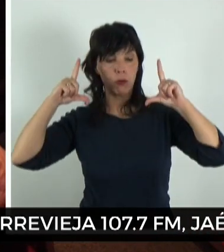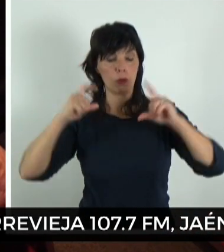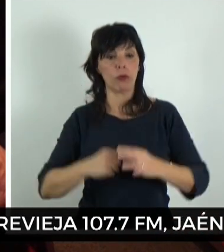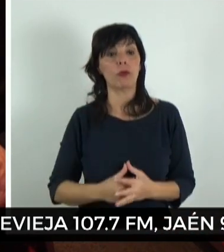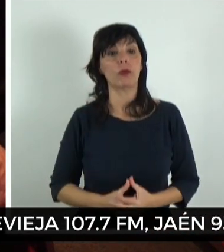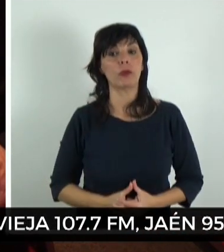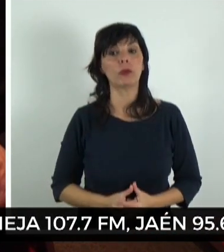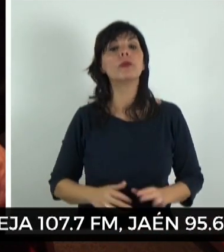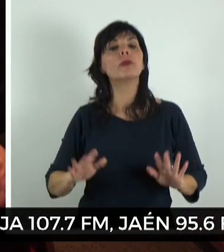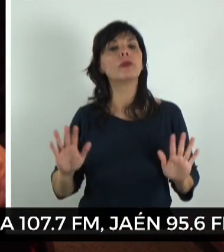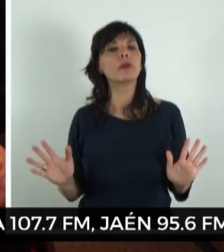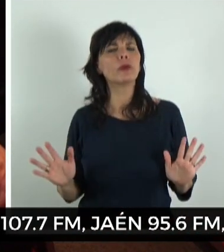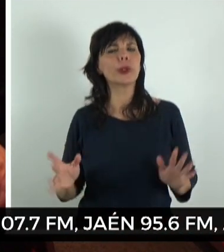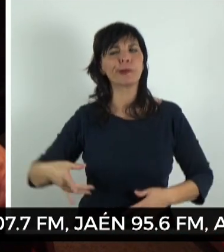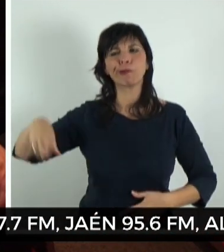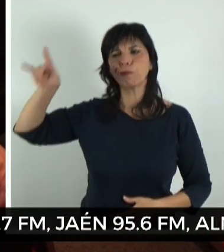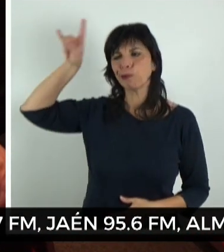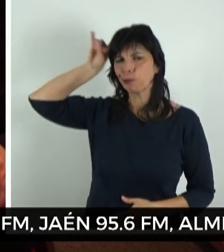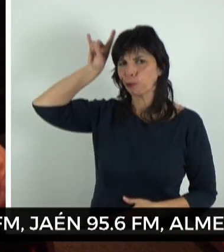Por eso los demonios,